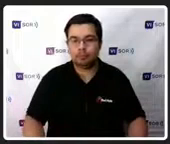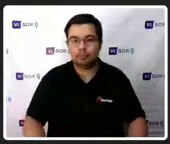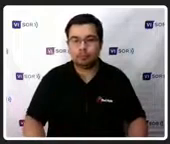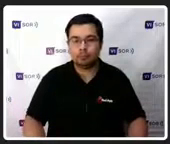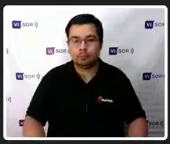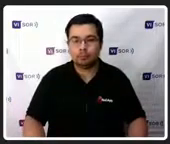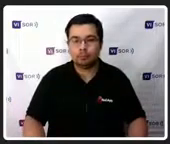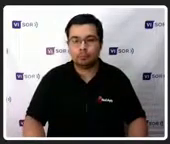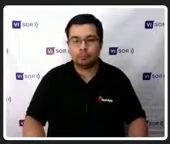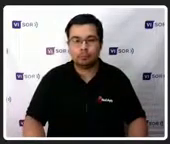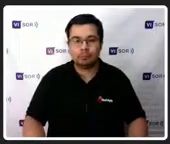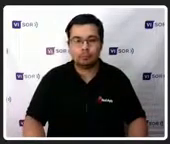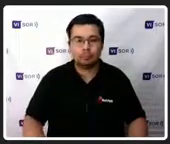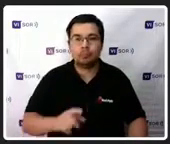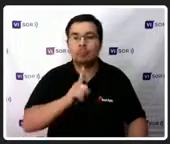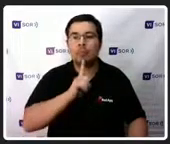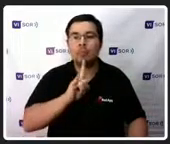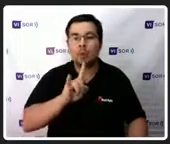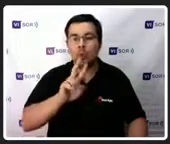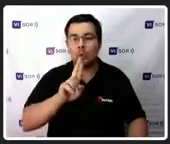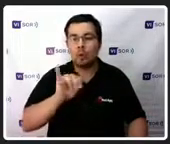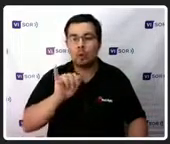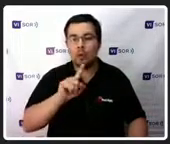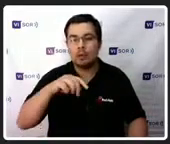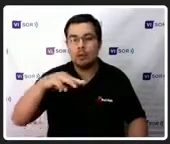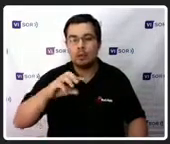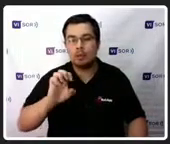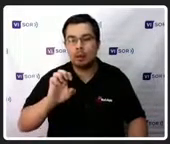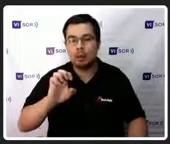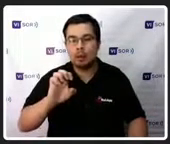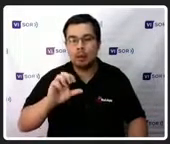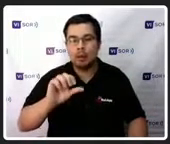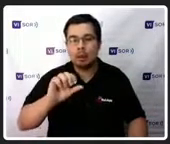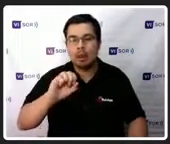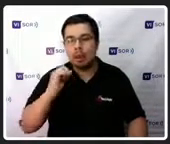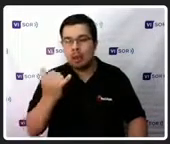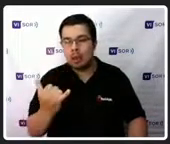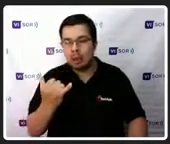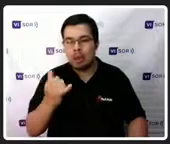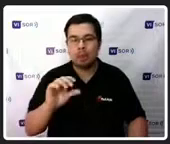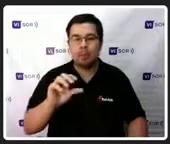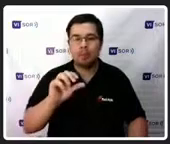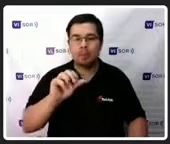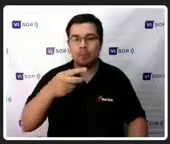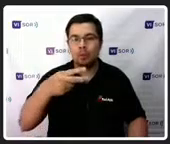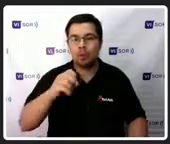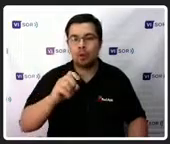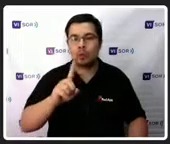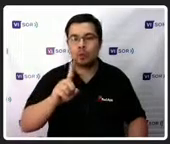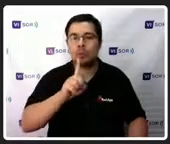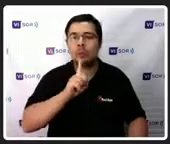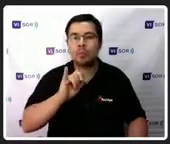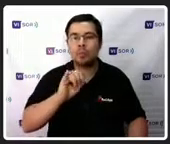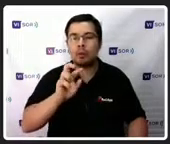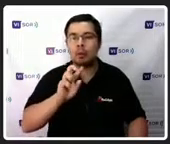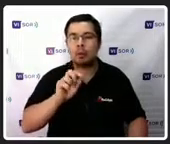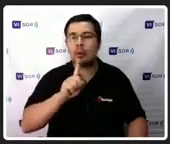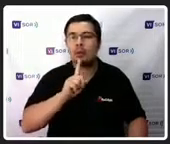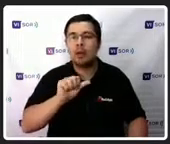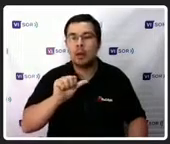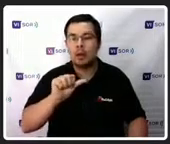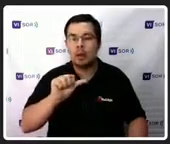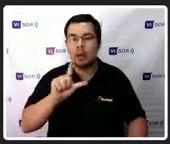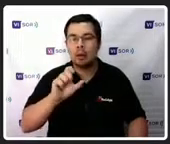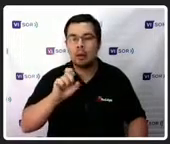Hospitality Manager, ¿ya? Como les digo, en la carrera en inglés es gemela de esta carrera en español, pero